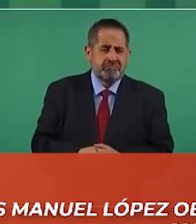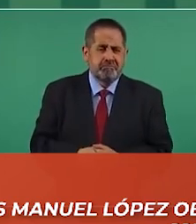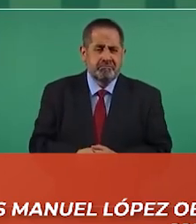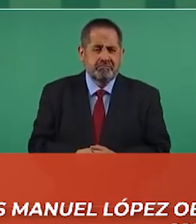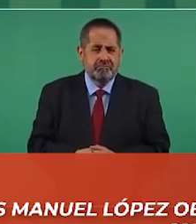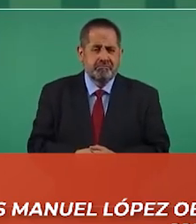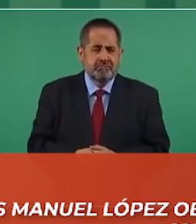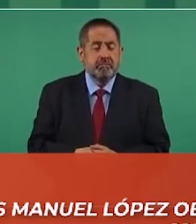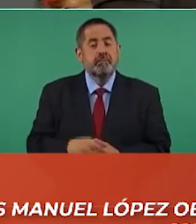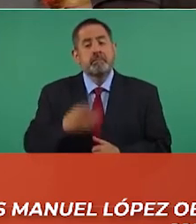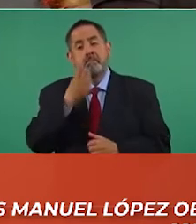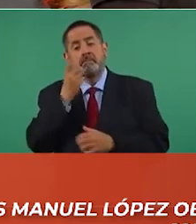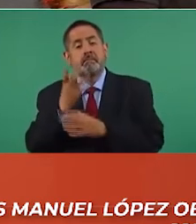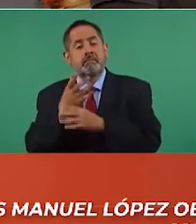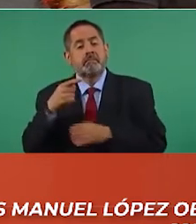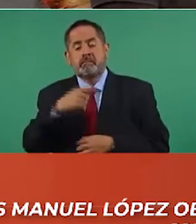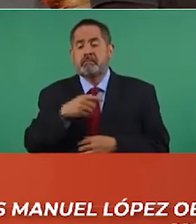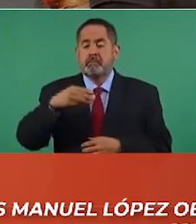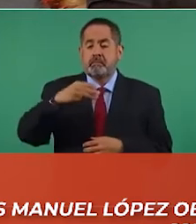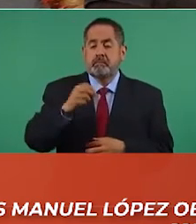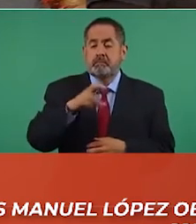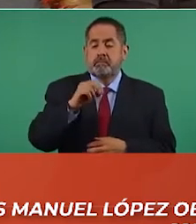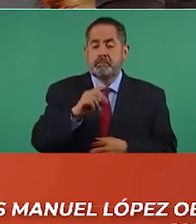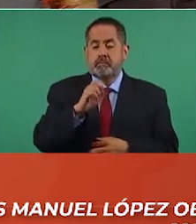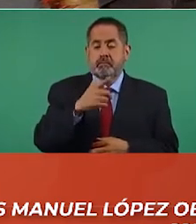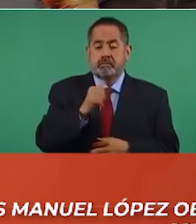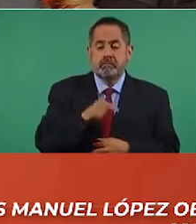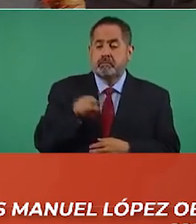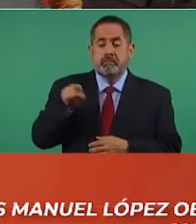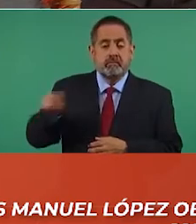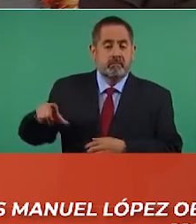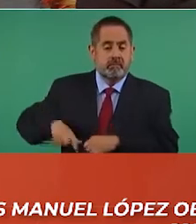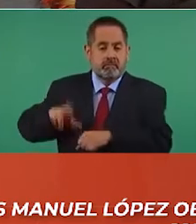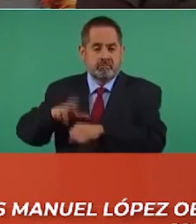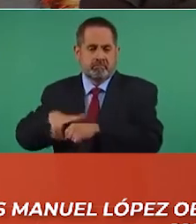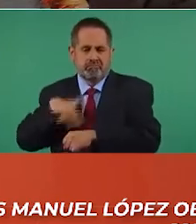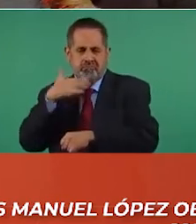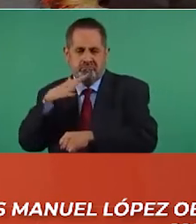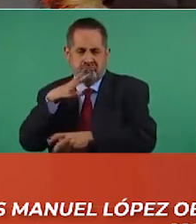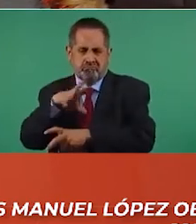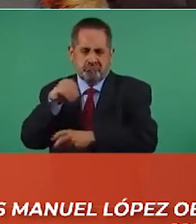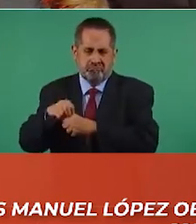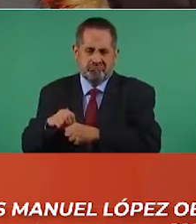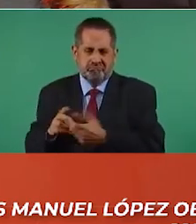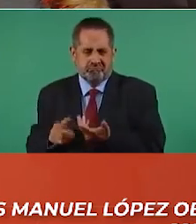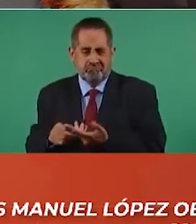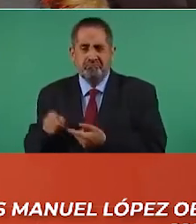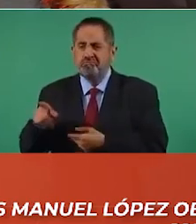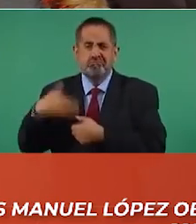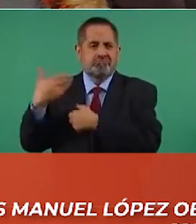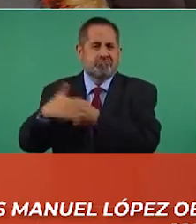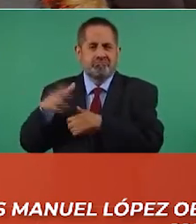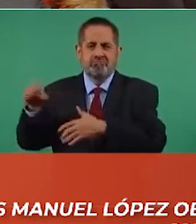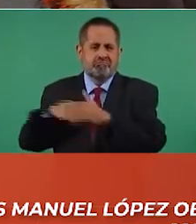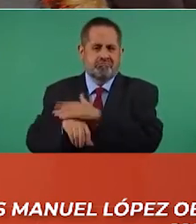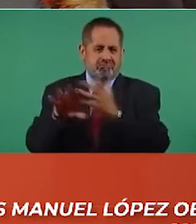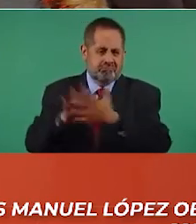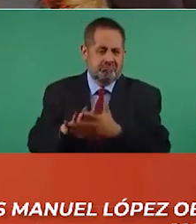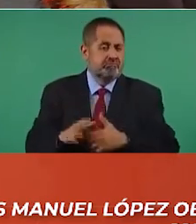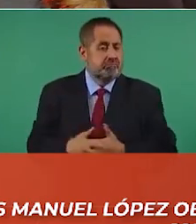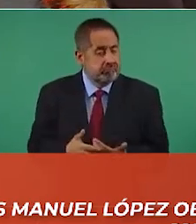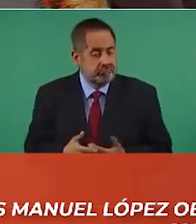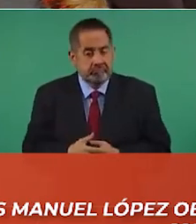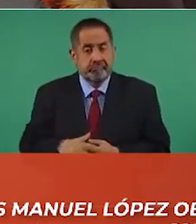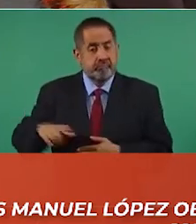Decía Mario Delgado que el gobernador pues ha sido corrupto en su gestión y que no va a librar la cárcel. ¿El gobierno federal